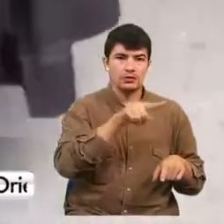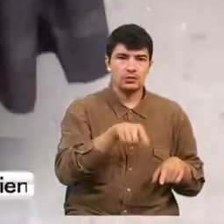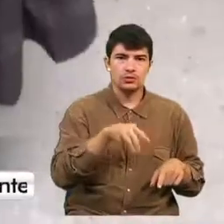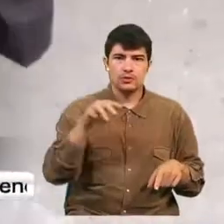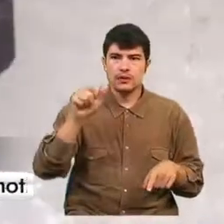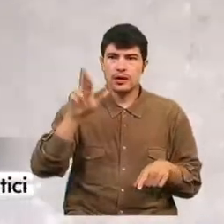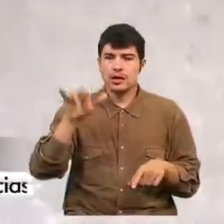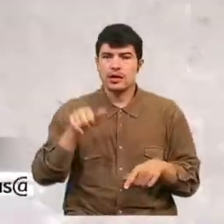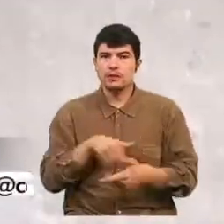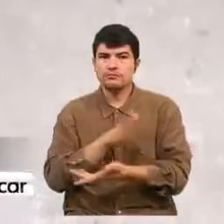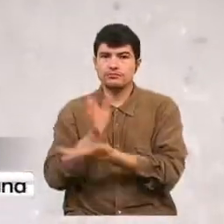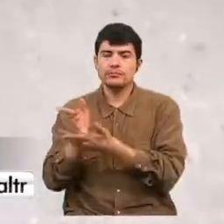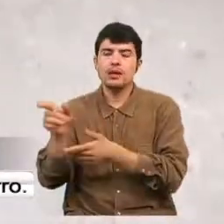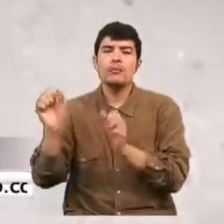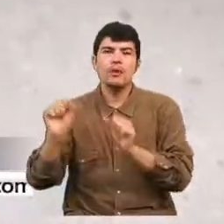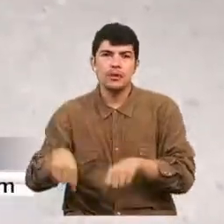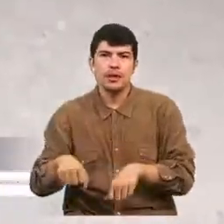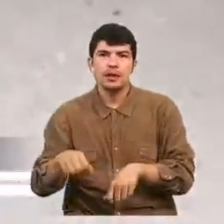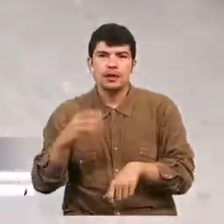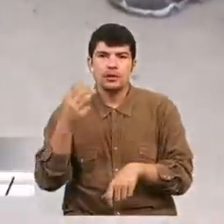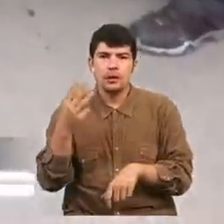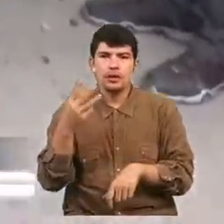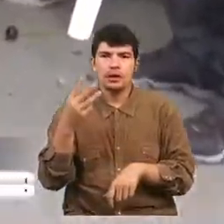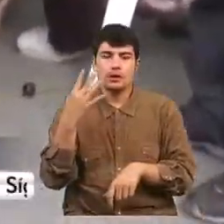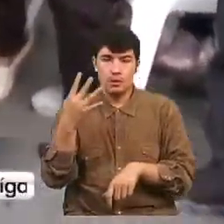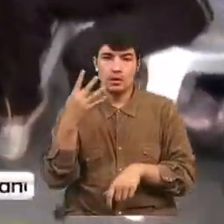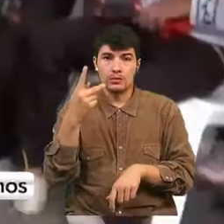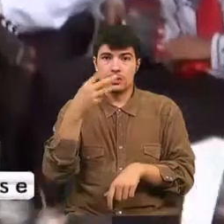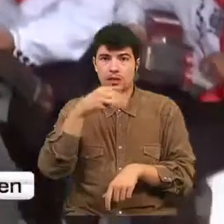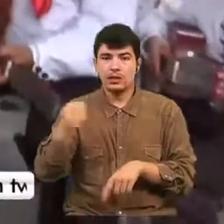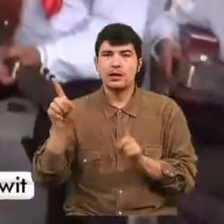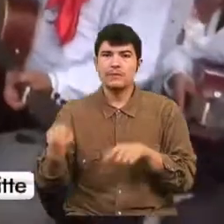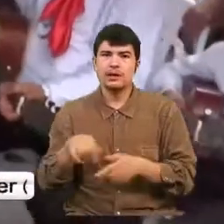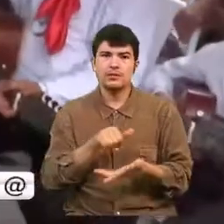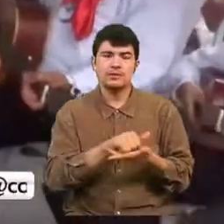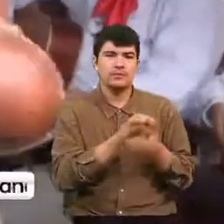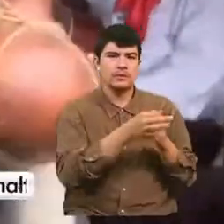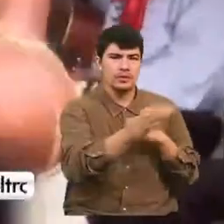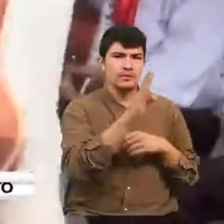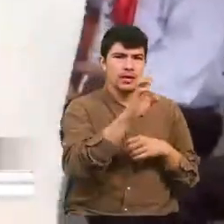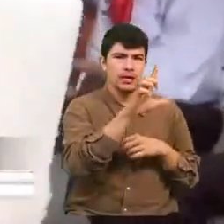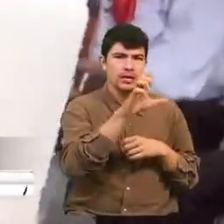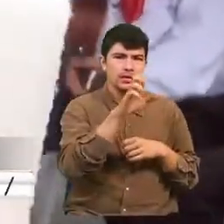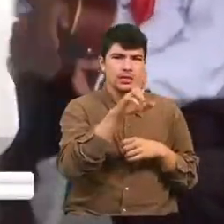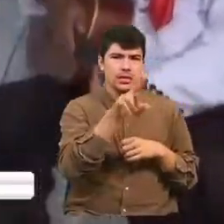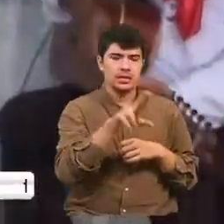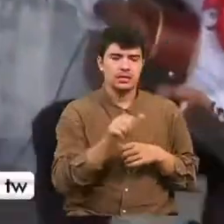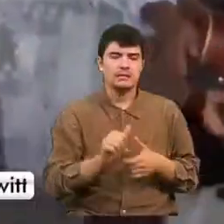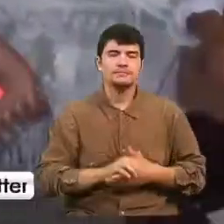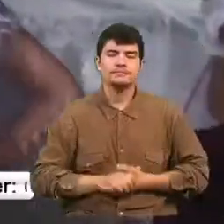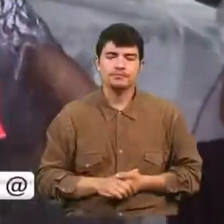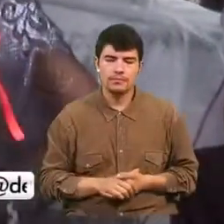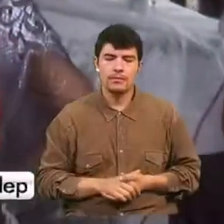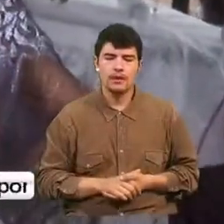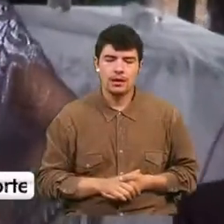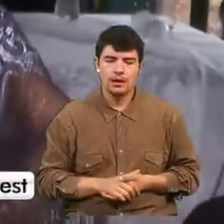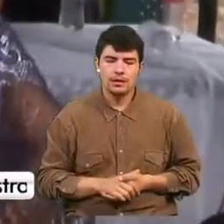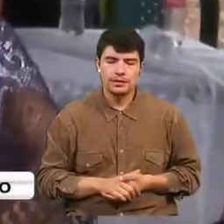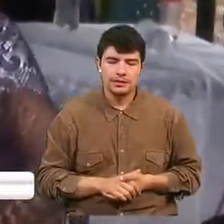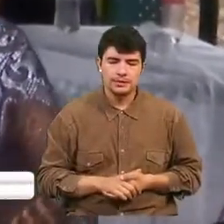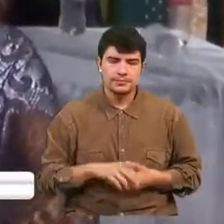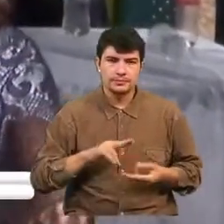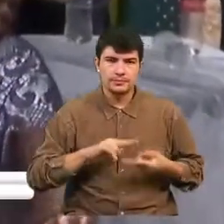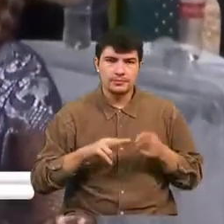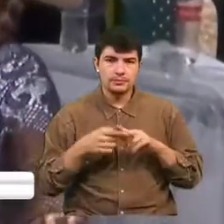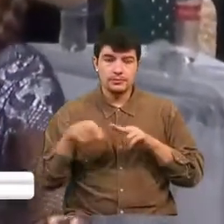para poder pavimentar esos 4 kilómetros y lo mismo ocurre de La Belleza hacia Jesús María. Para continuar hablando de materia de vías también, hace